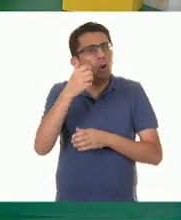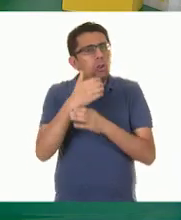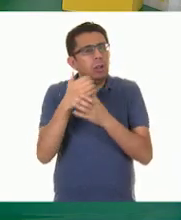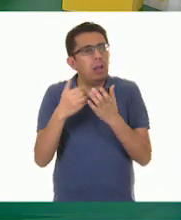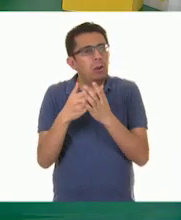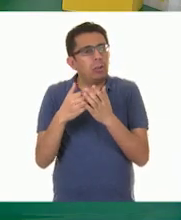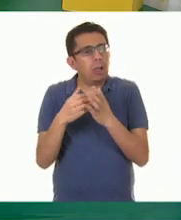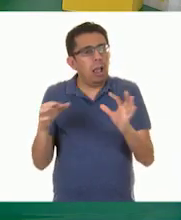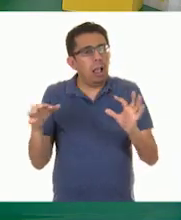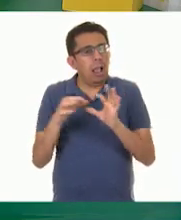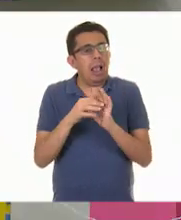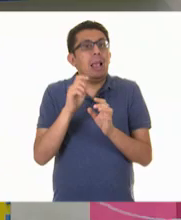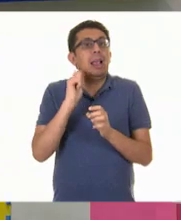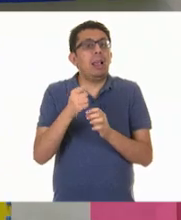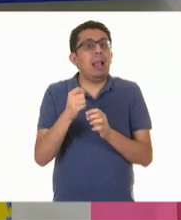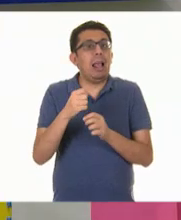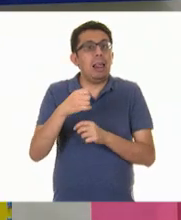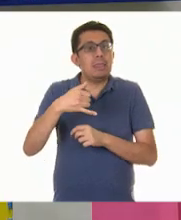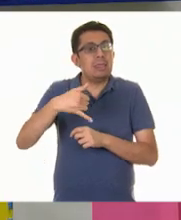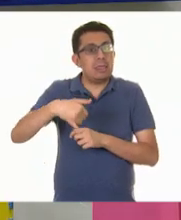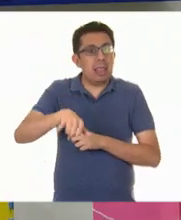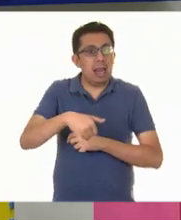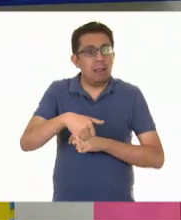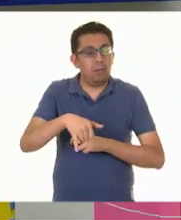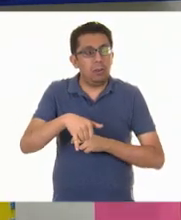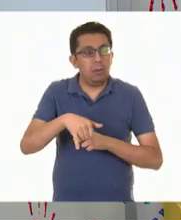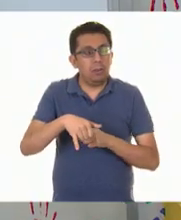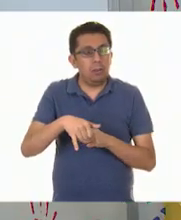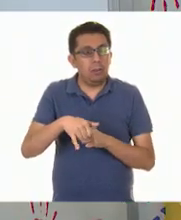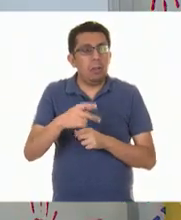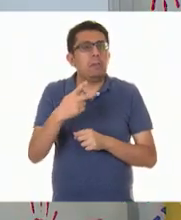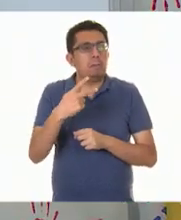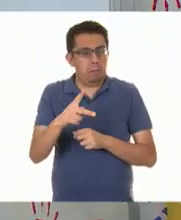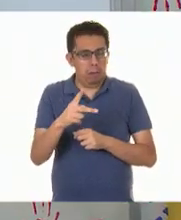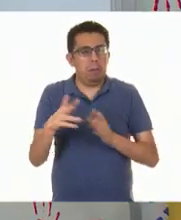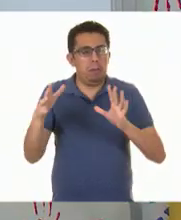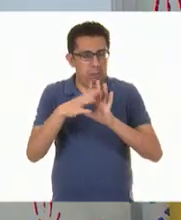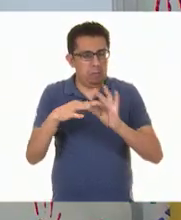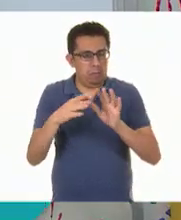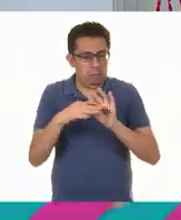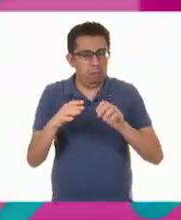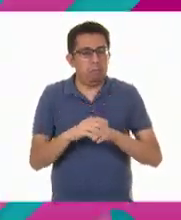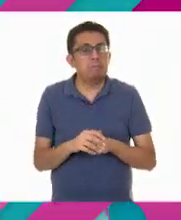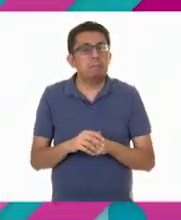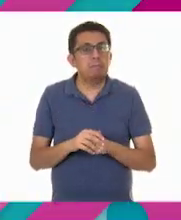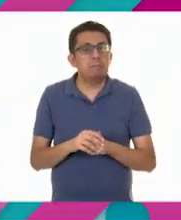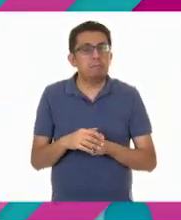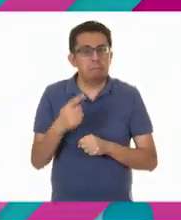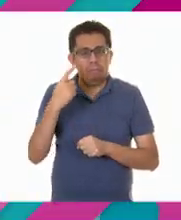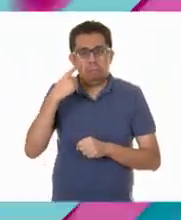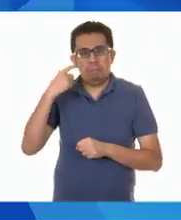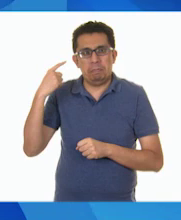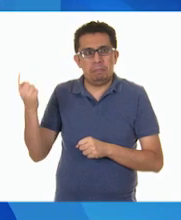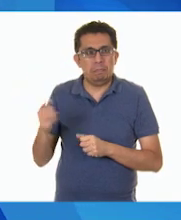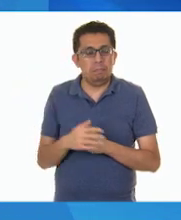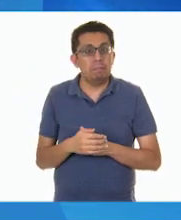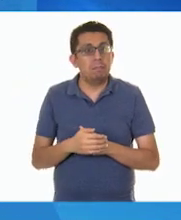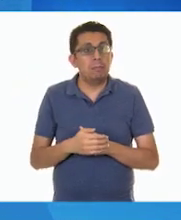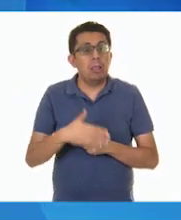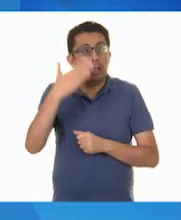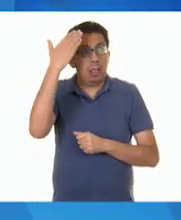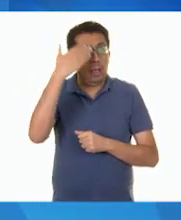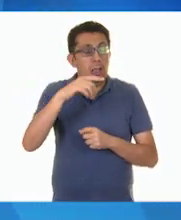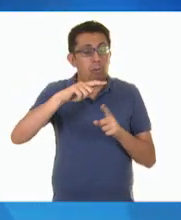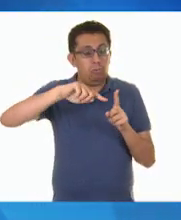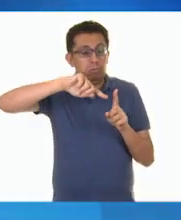¡Al teléfono! Al teléfono, pero vamos a ver cómo funciona un poquito esto. ¿Me acompañas? Sí. Vamos a leerlo. Aquí. Sabemos que las